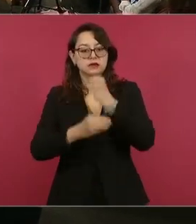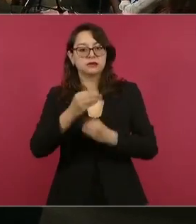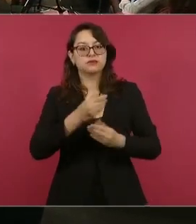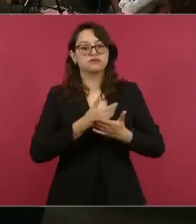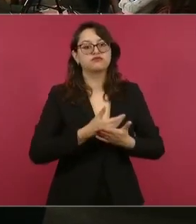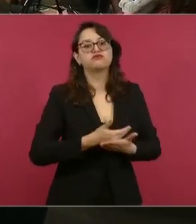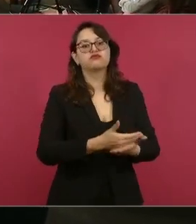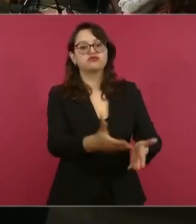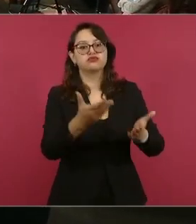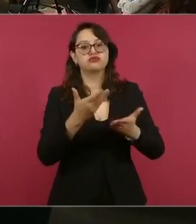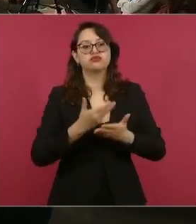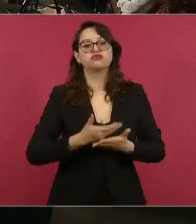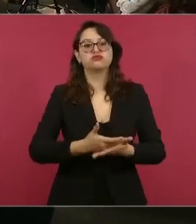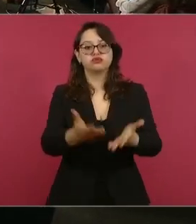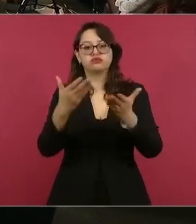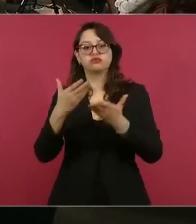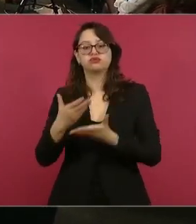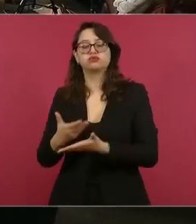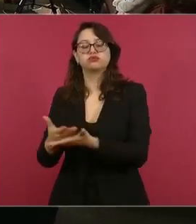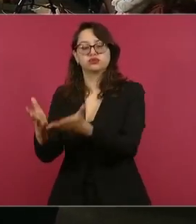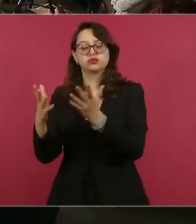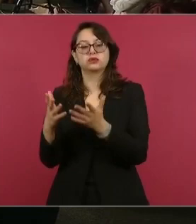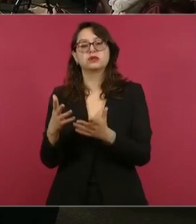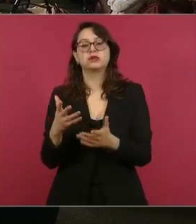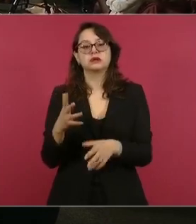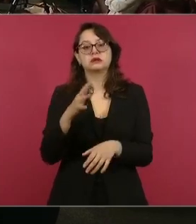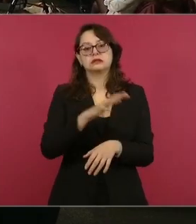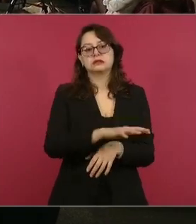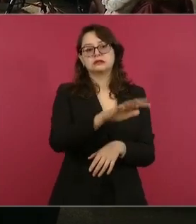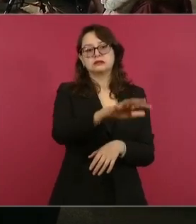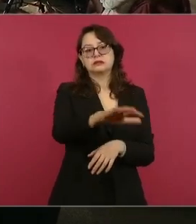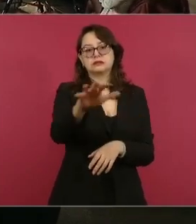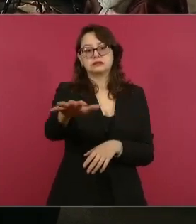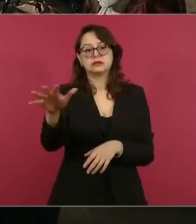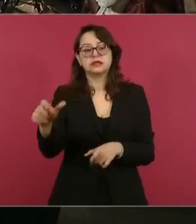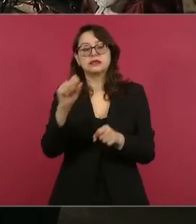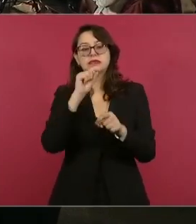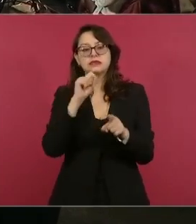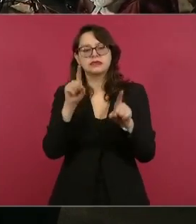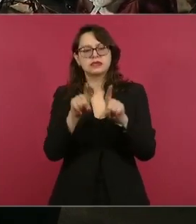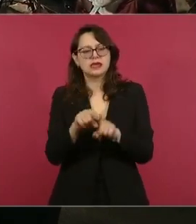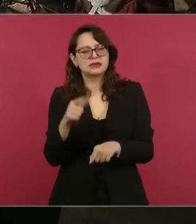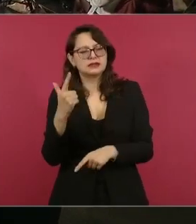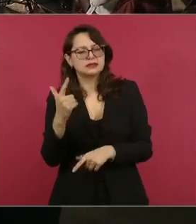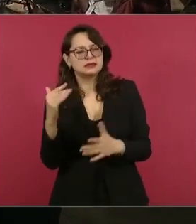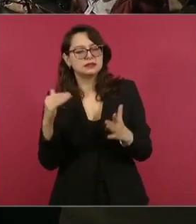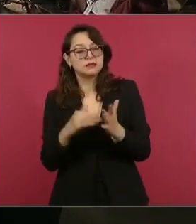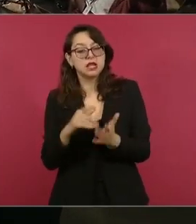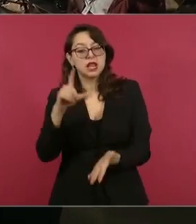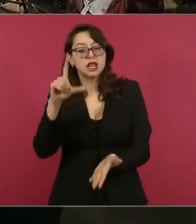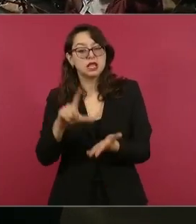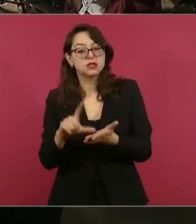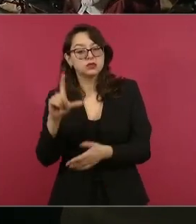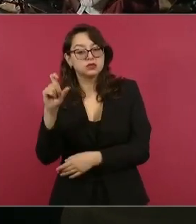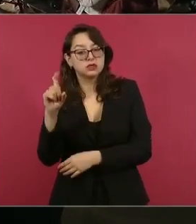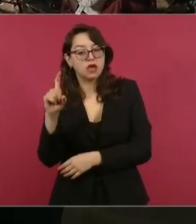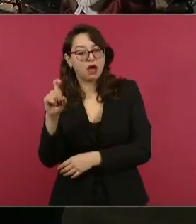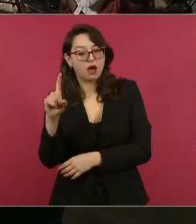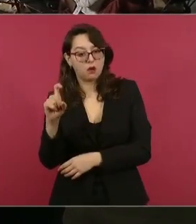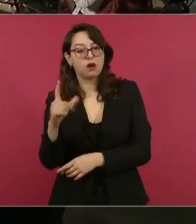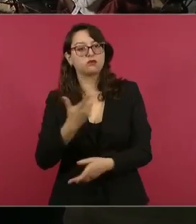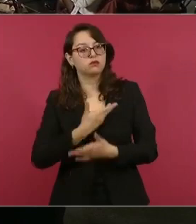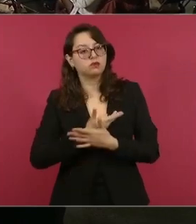colonias afectadas por el huracán, así como 7.000 litros de agua. El día de